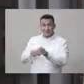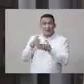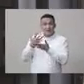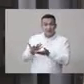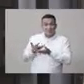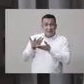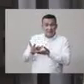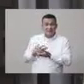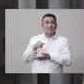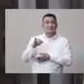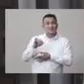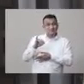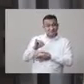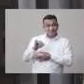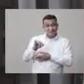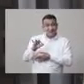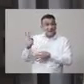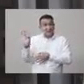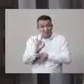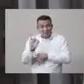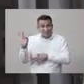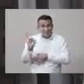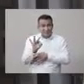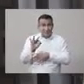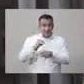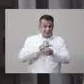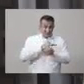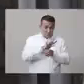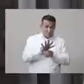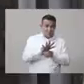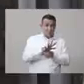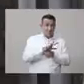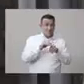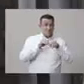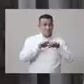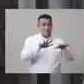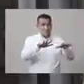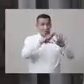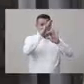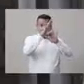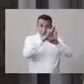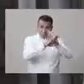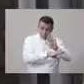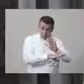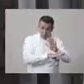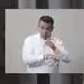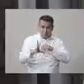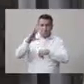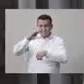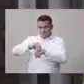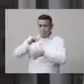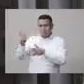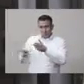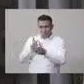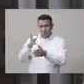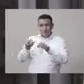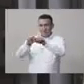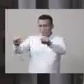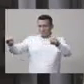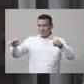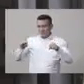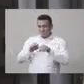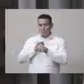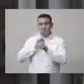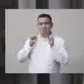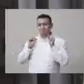contagios, disminuir el riesgo. Las Secretarías de Salud y de Educación del Gobierno del Estado trabajan en la integración de